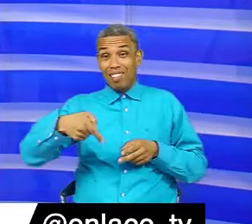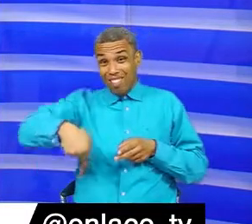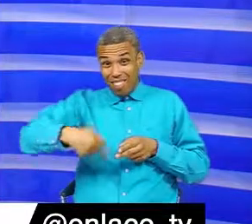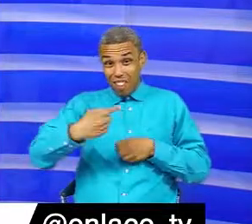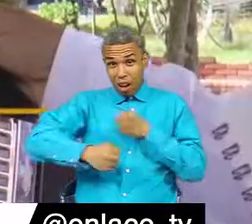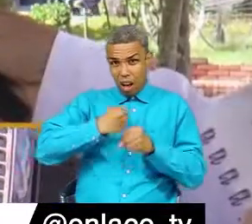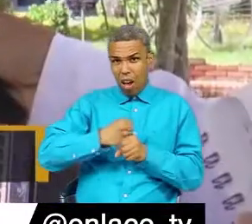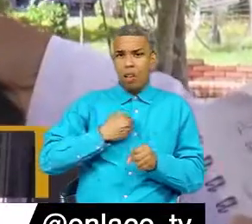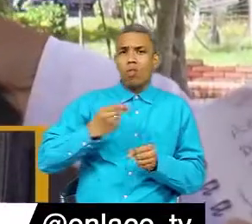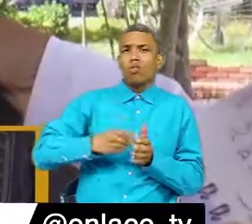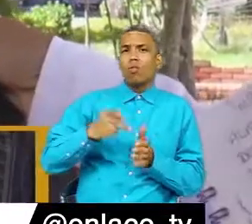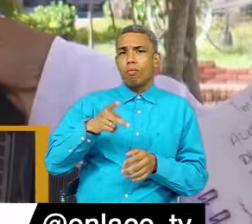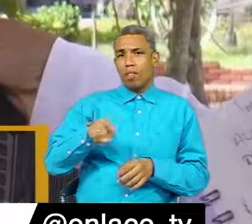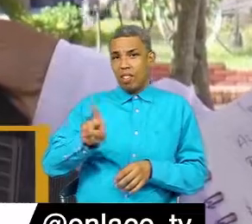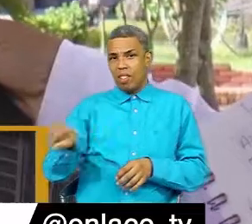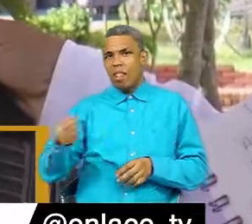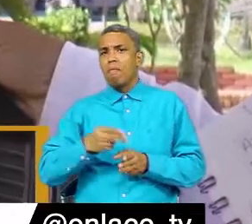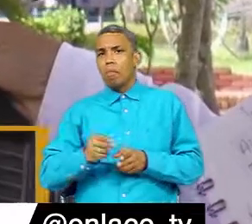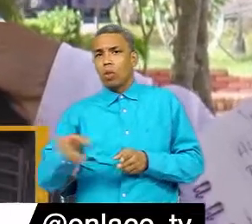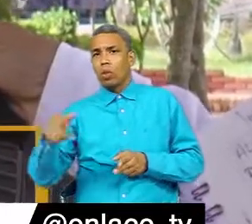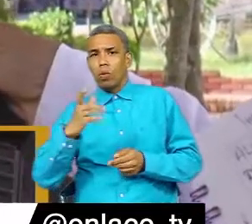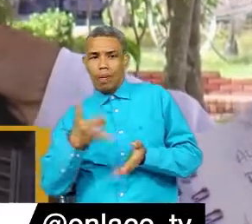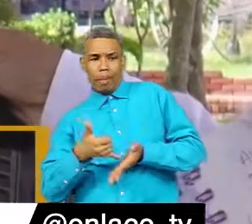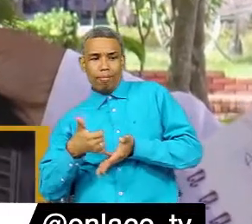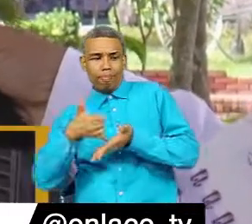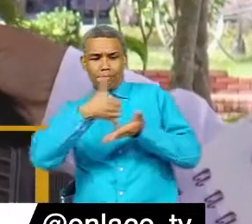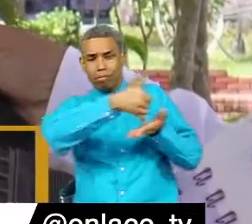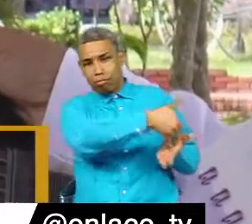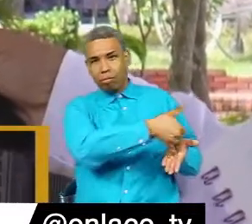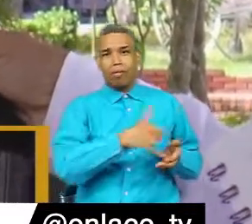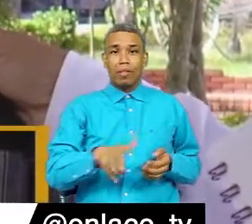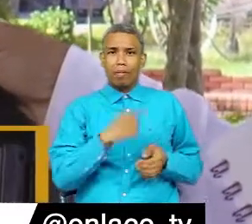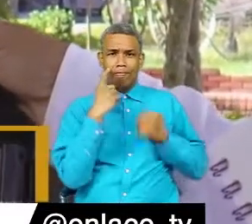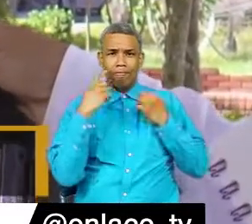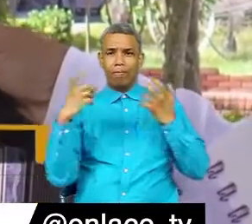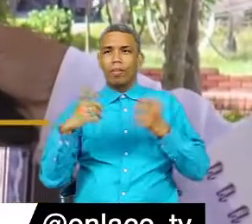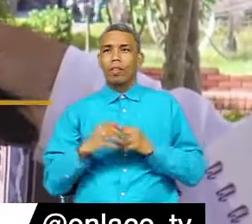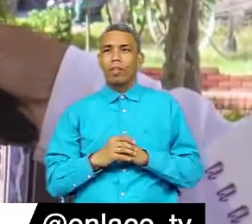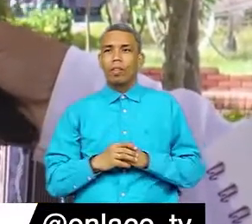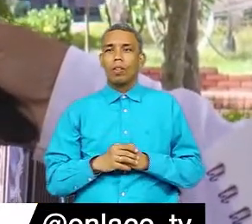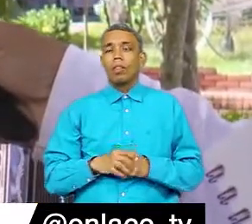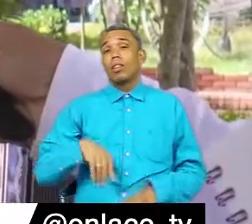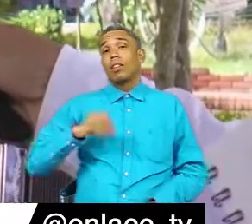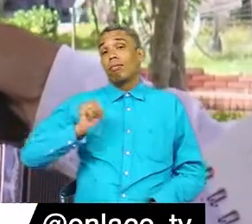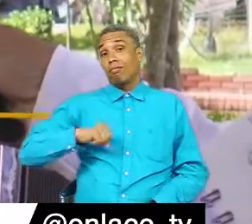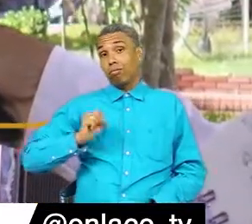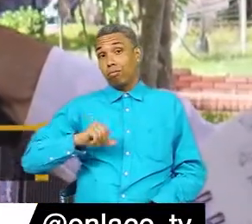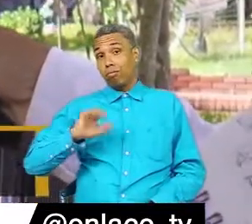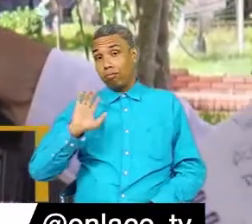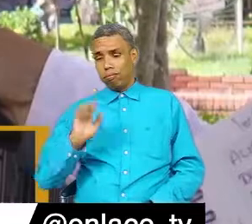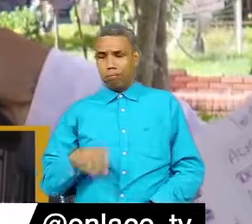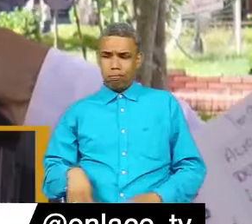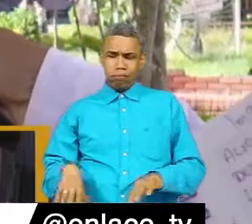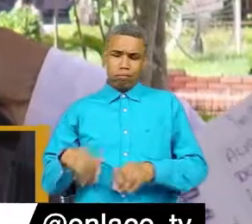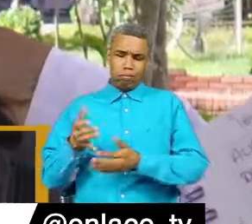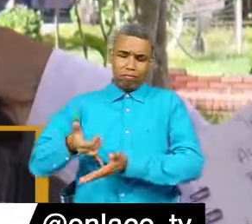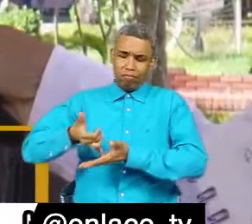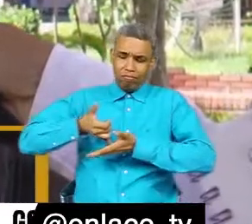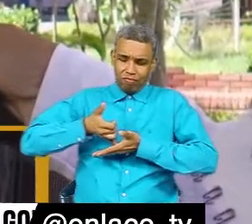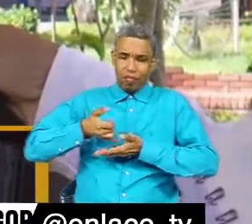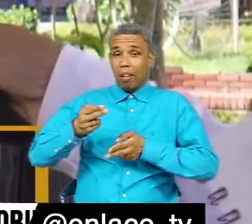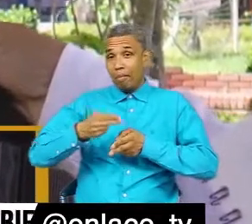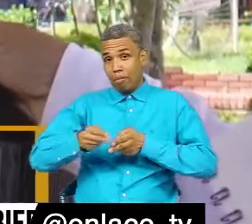La verdad, pues muy contento, porque ya era hora, pues, de que se acordaran de algún personaje de Barranca Bermeja, ya que yo,